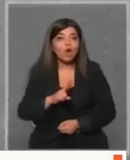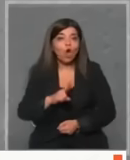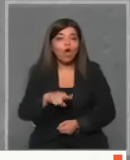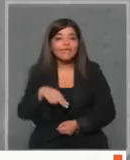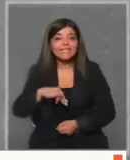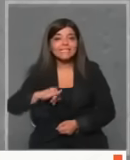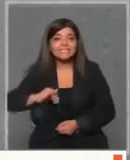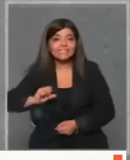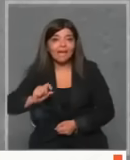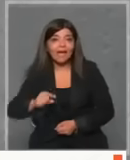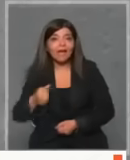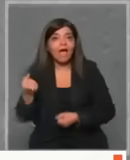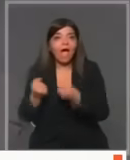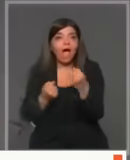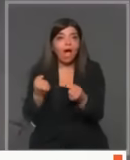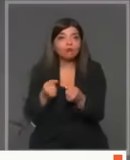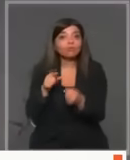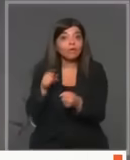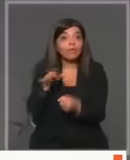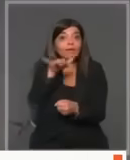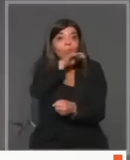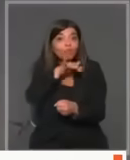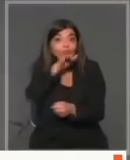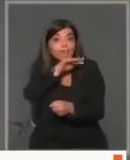roles vitales en el rapto.